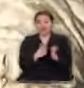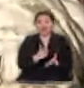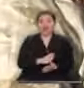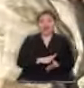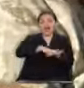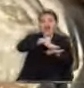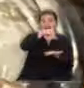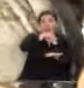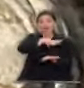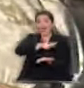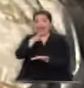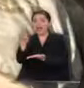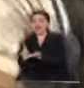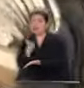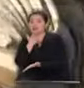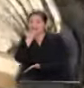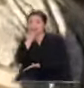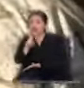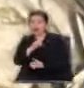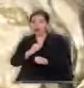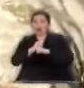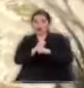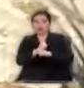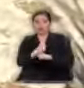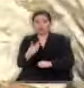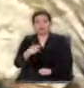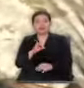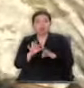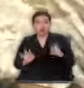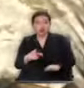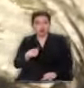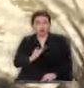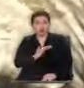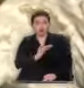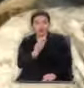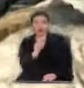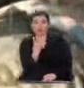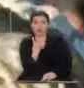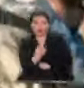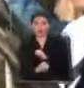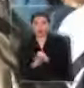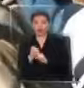de pararse. Señora, yo tengo 34 años.